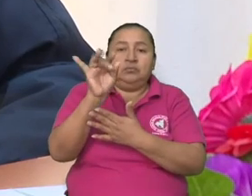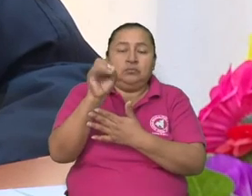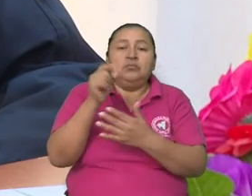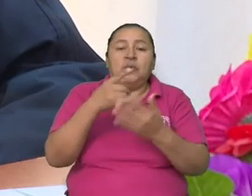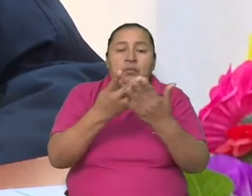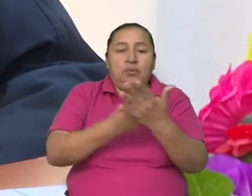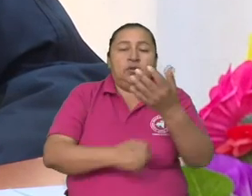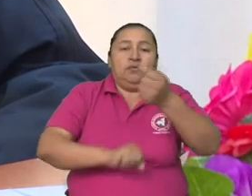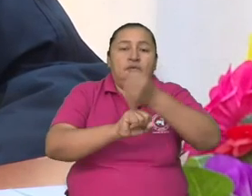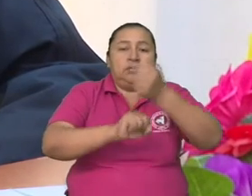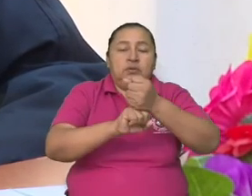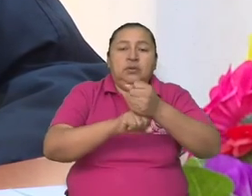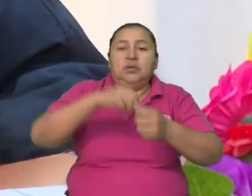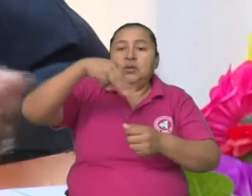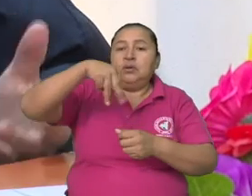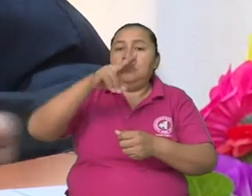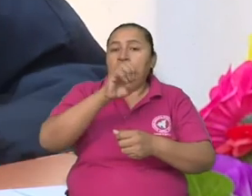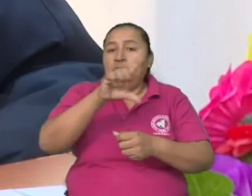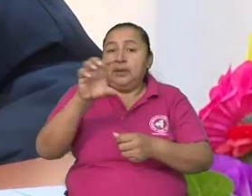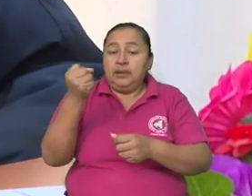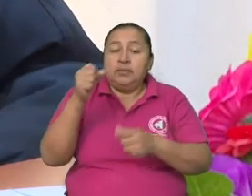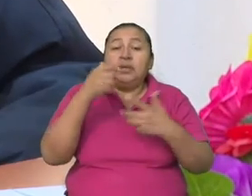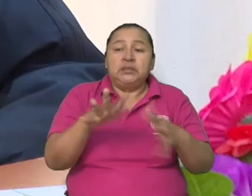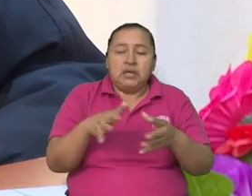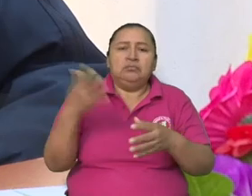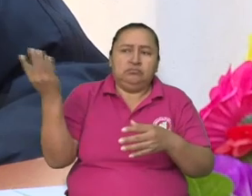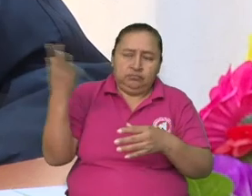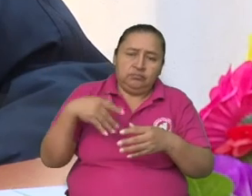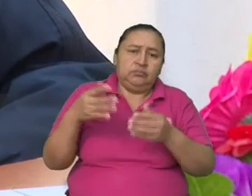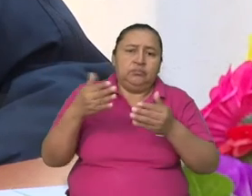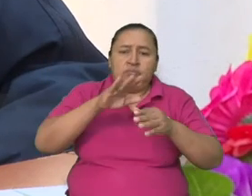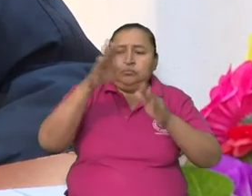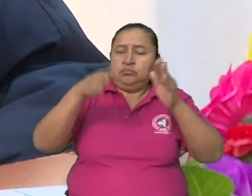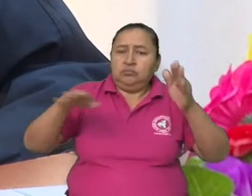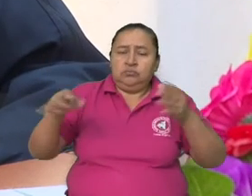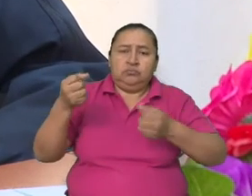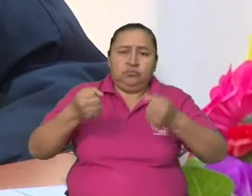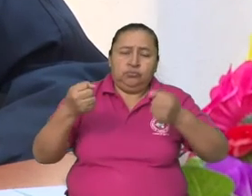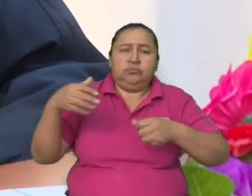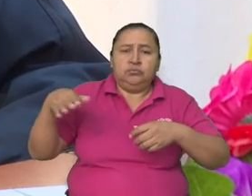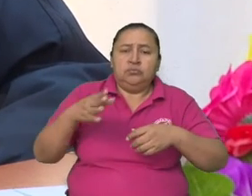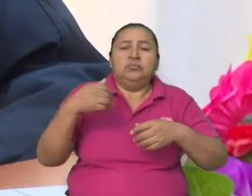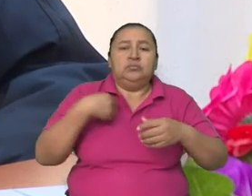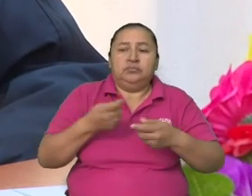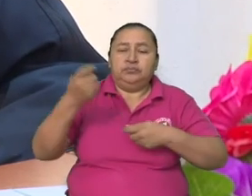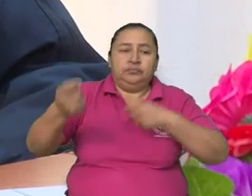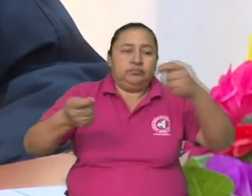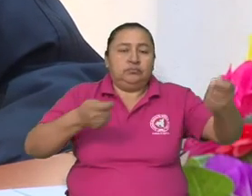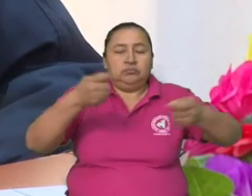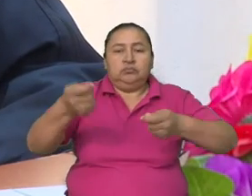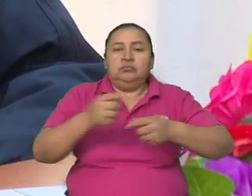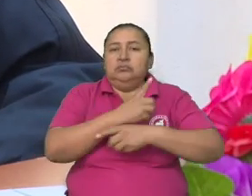reforzamiento de los muelles. Ya nos vinieron unas camionetas que las vamos a entregar